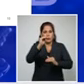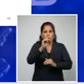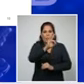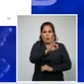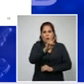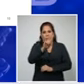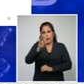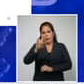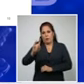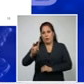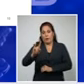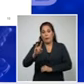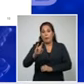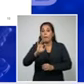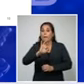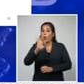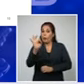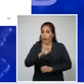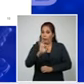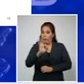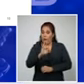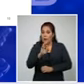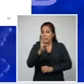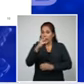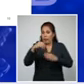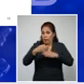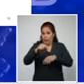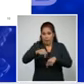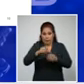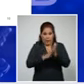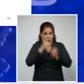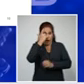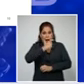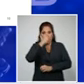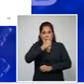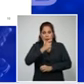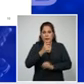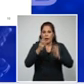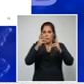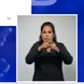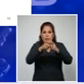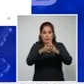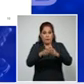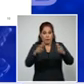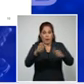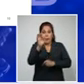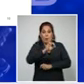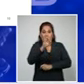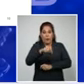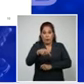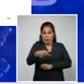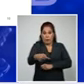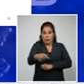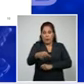829. Y en los 3 primeros días de este mes, pues ya la cifra de casos promedio diario es